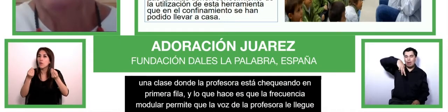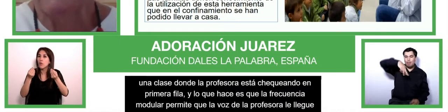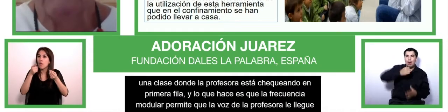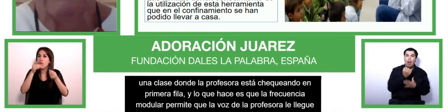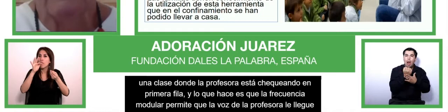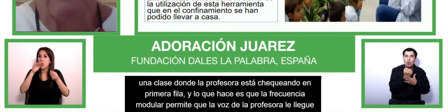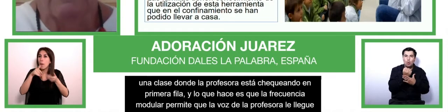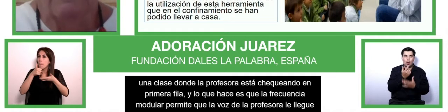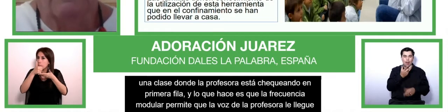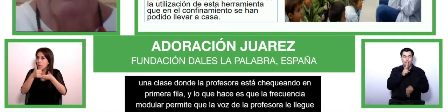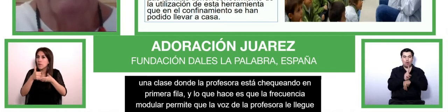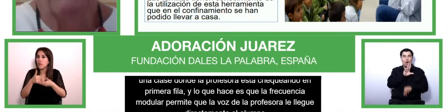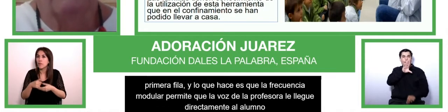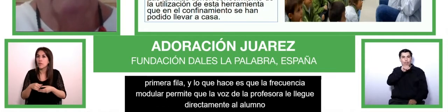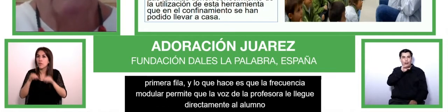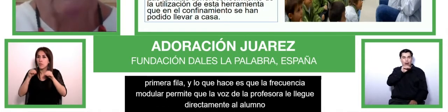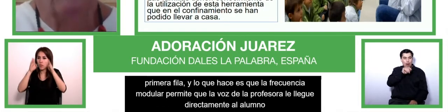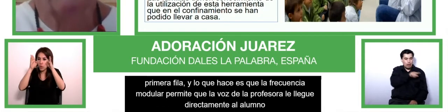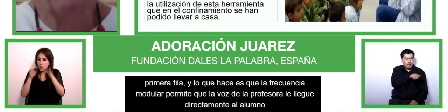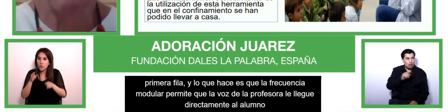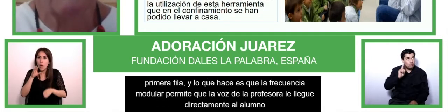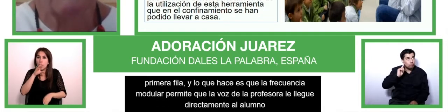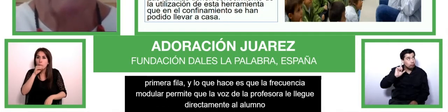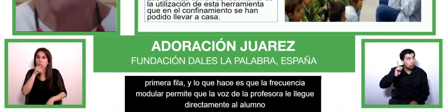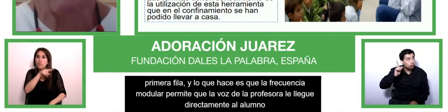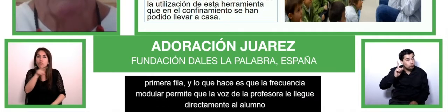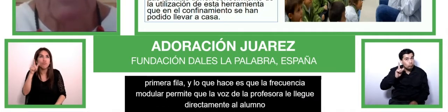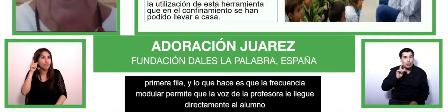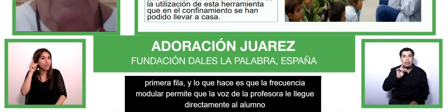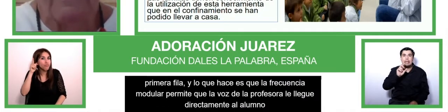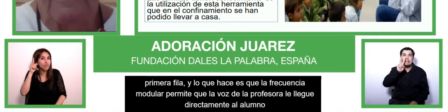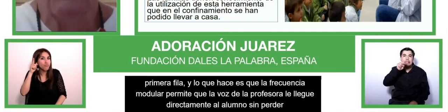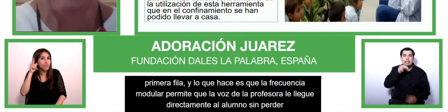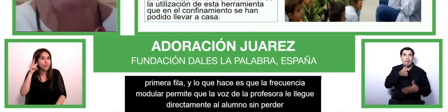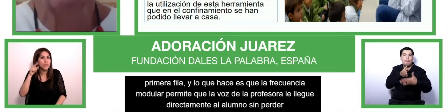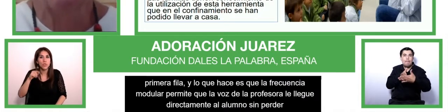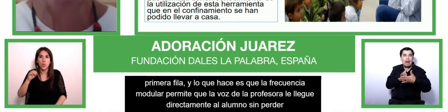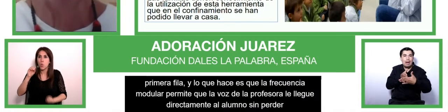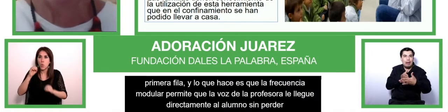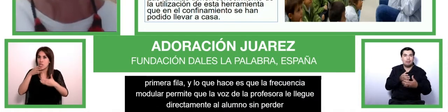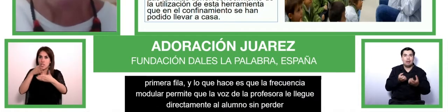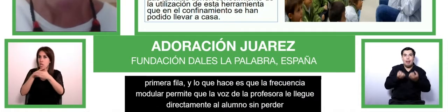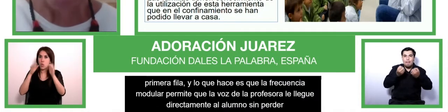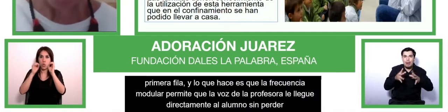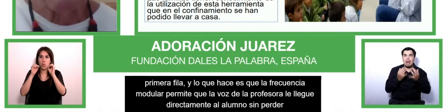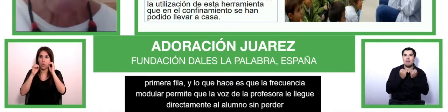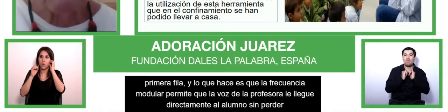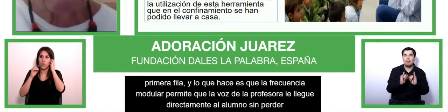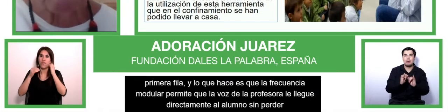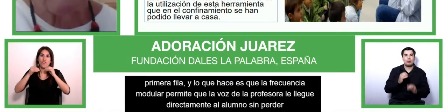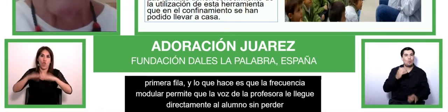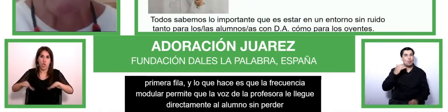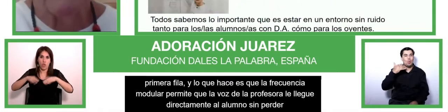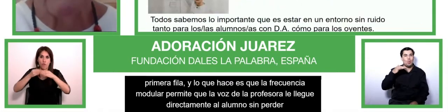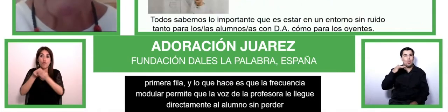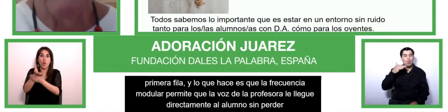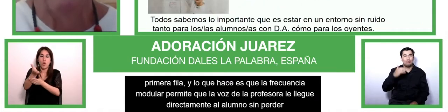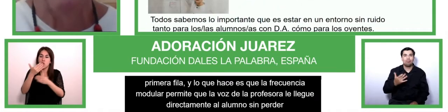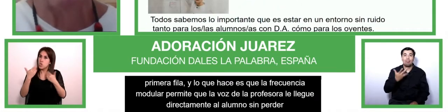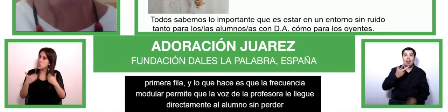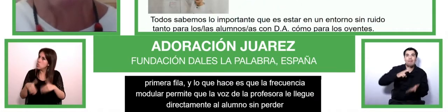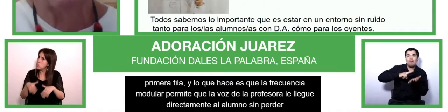perder inteligibilidad en lo que es la transmisión del habla. Es